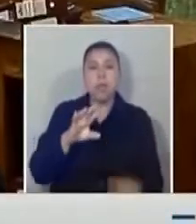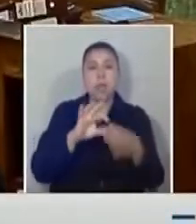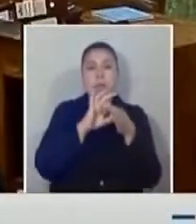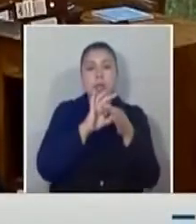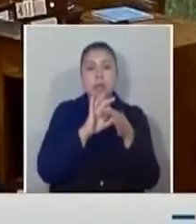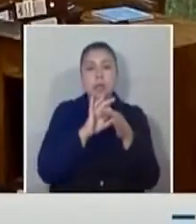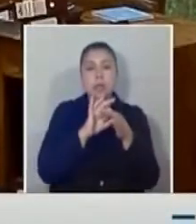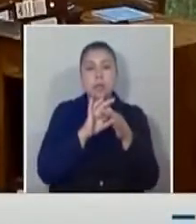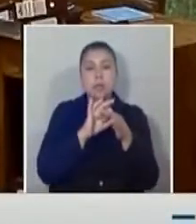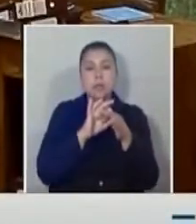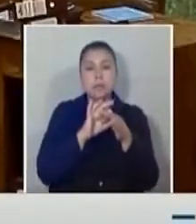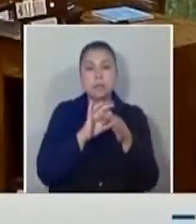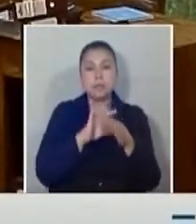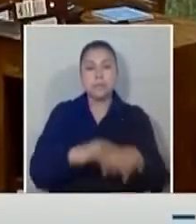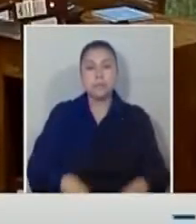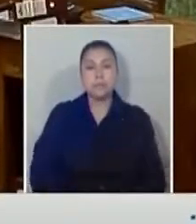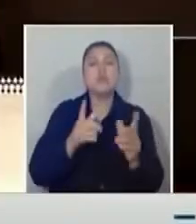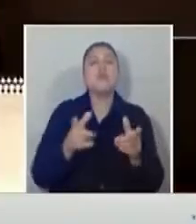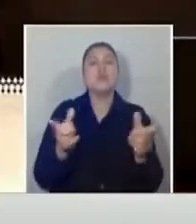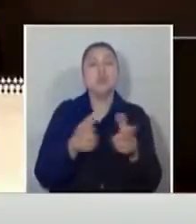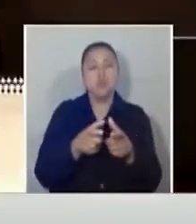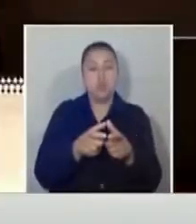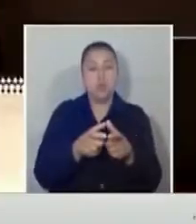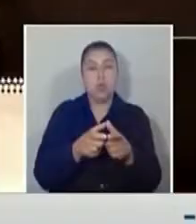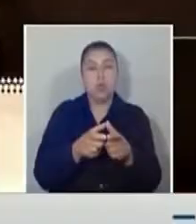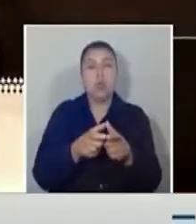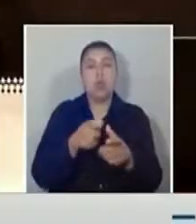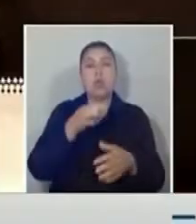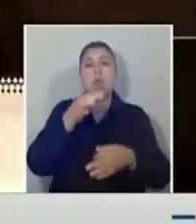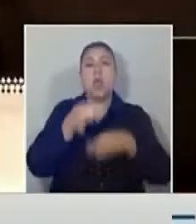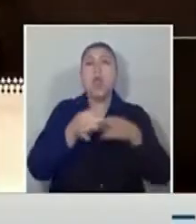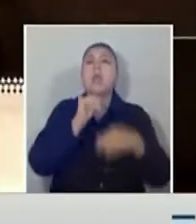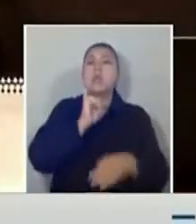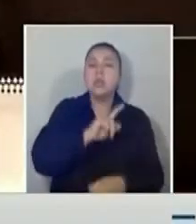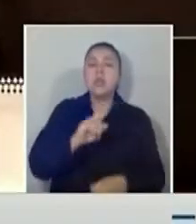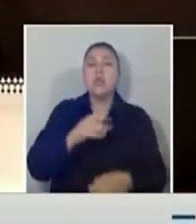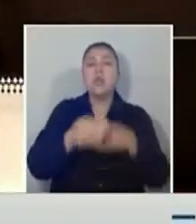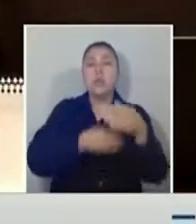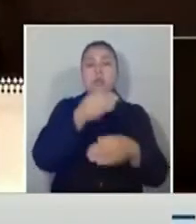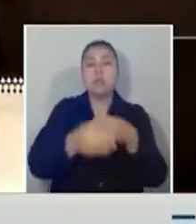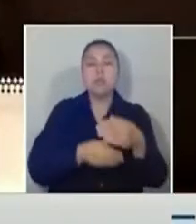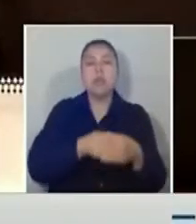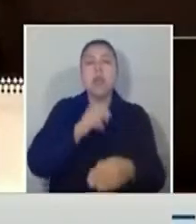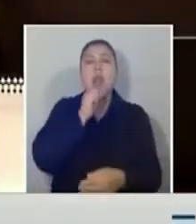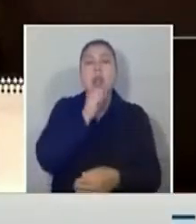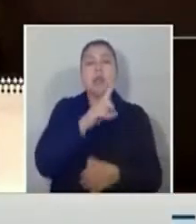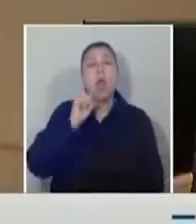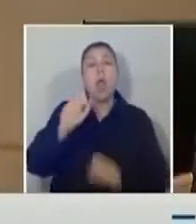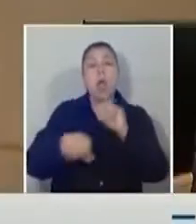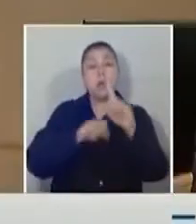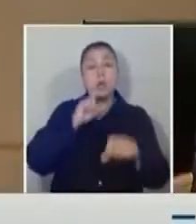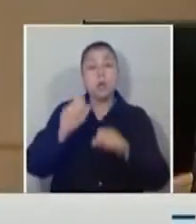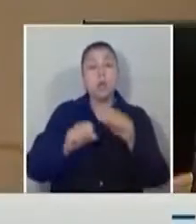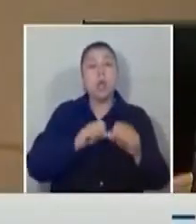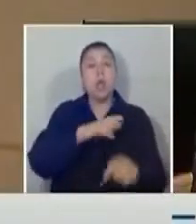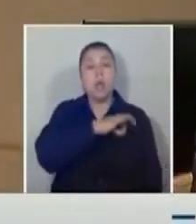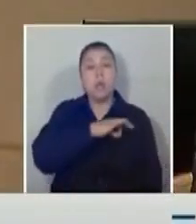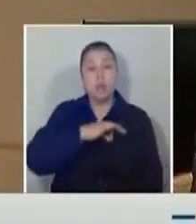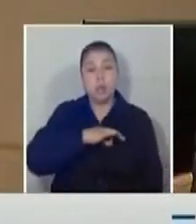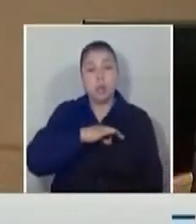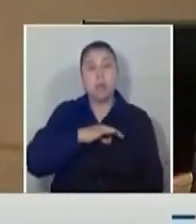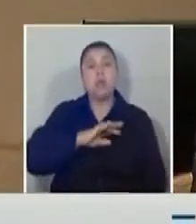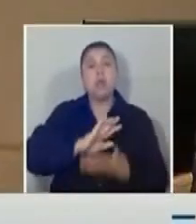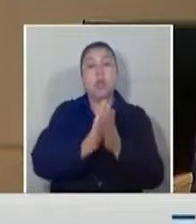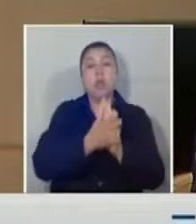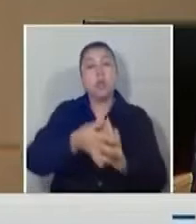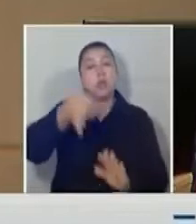Creo que una medida importante hubiera sido remover a todos los seremis, dado la situación compleja que tenía el ministerio. Pero él no asumió